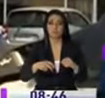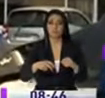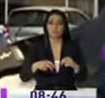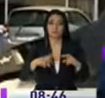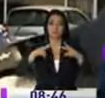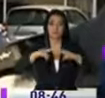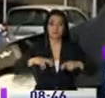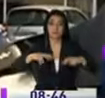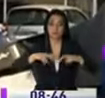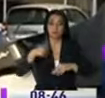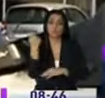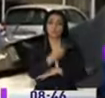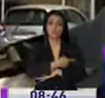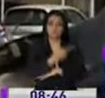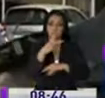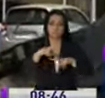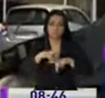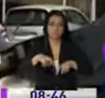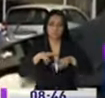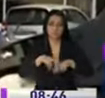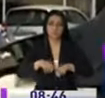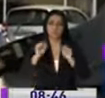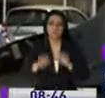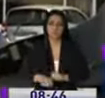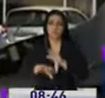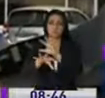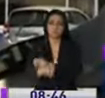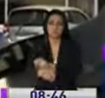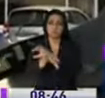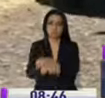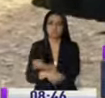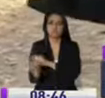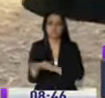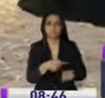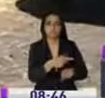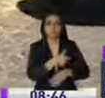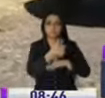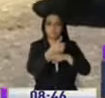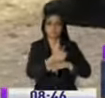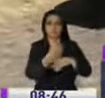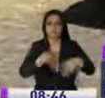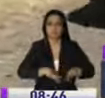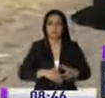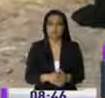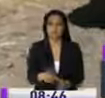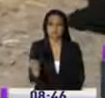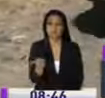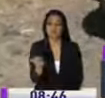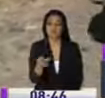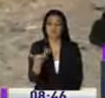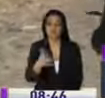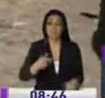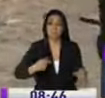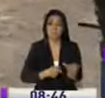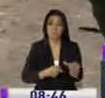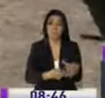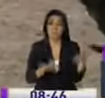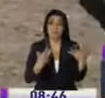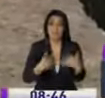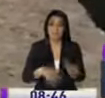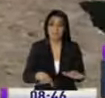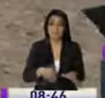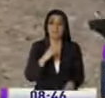24 horas que da la flagrancia y poder poner a orden de las autoridades competentes a estas personas. ¿Quiénes serían los asesinos luego de concretar el trabajo?